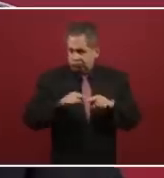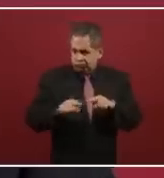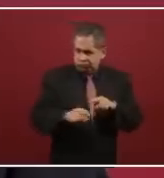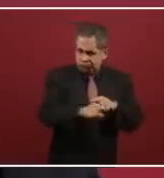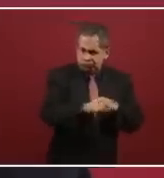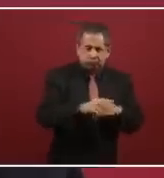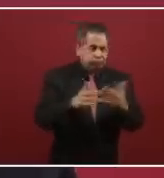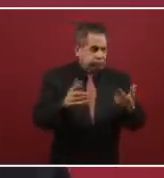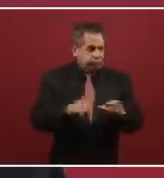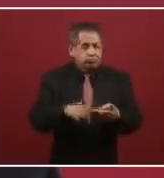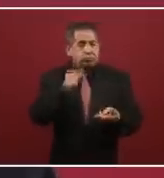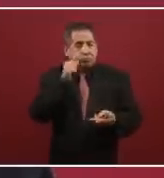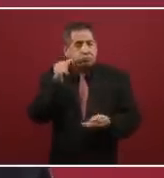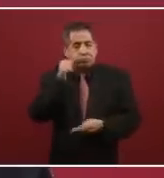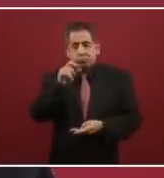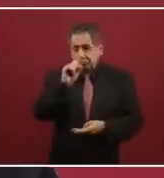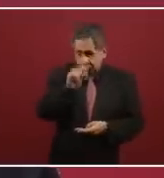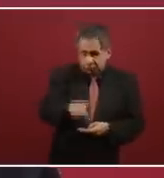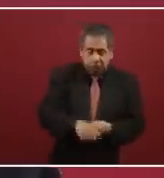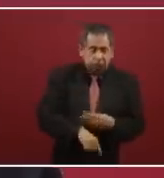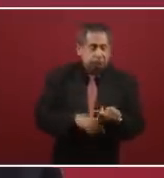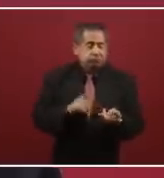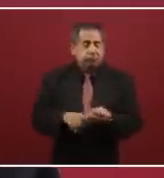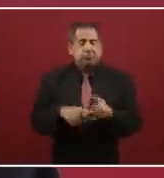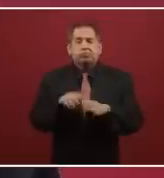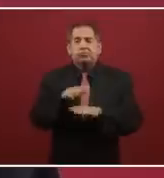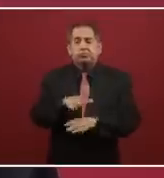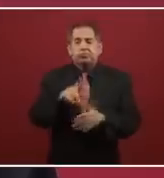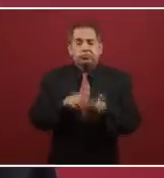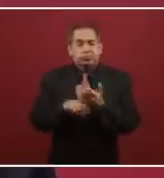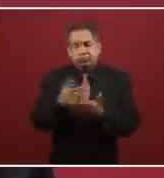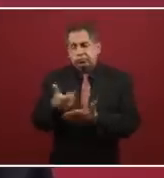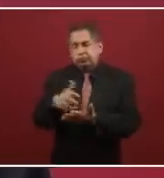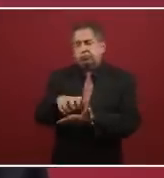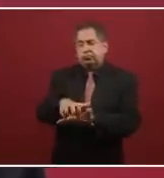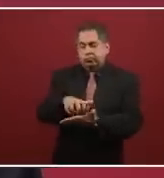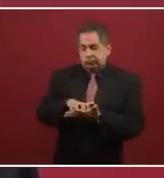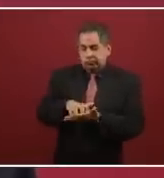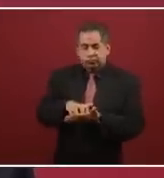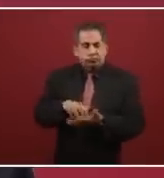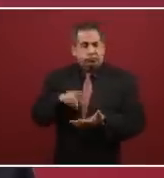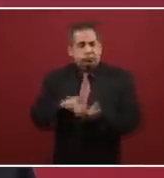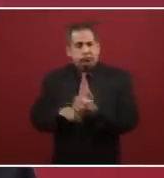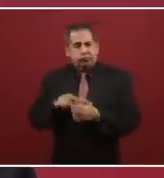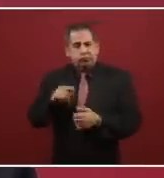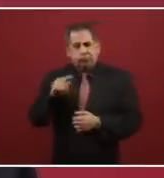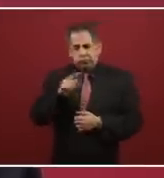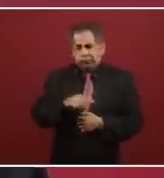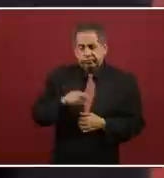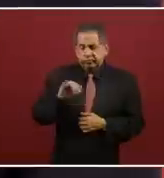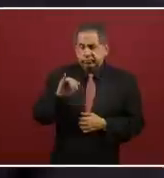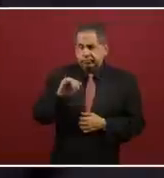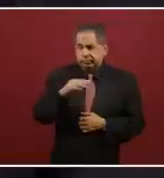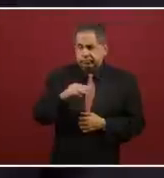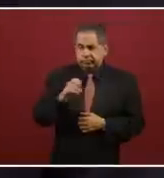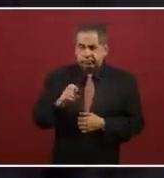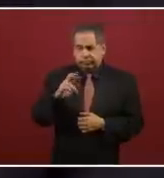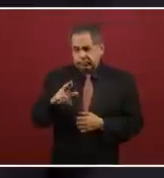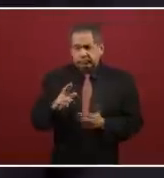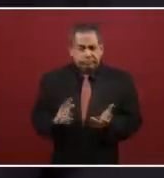lo de ayer que vimos sobre la austeridad en el IMER, o